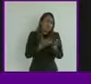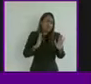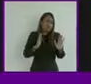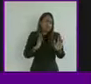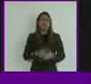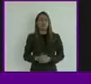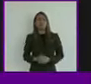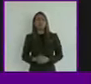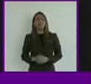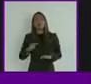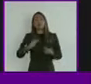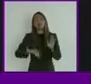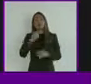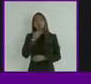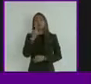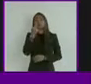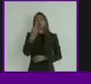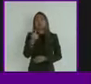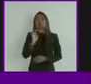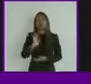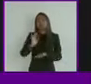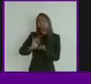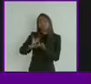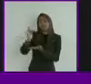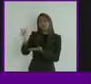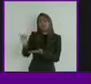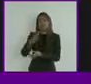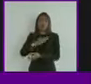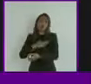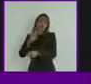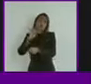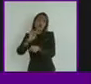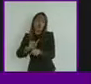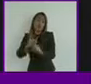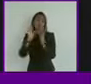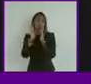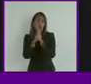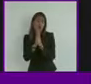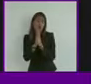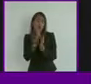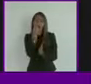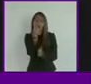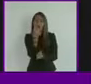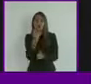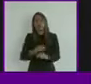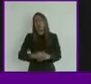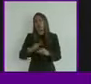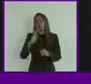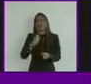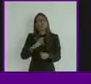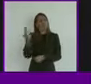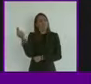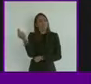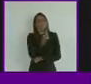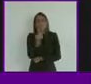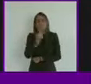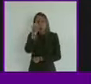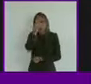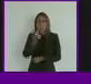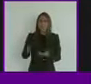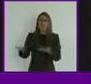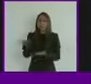sosamente, por así decirlo, las gracias, el buenos días, el por favor, me parece que son mínimos de convivencia que necesitamos cuidar y resguardar de